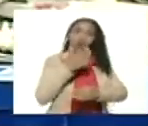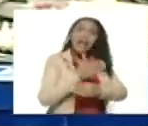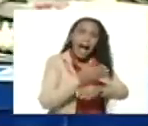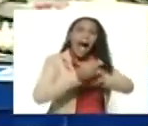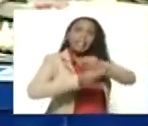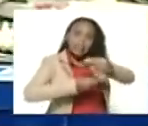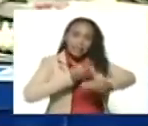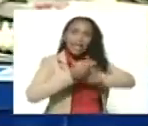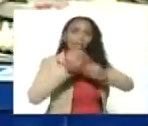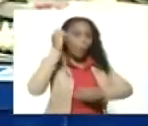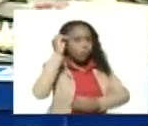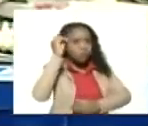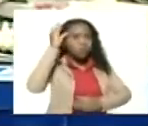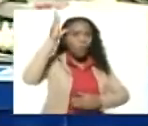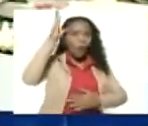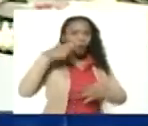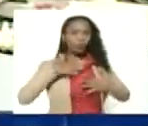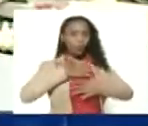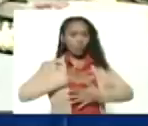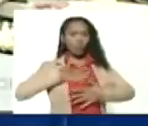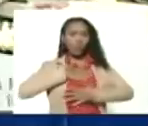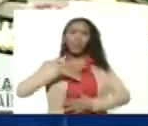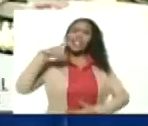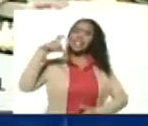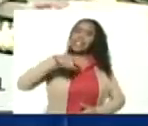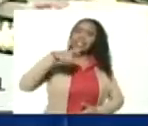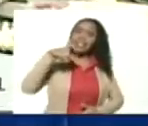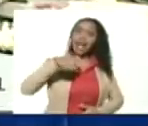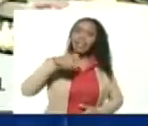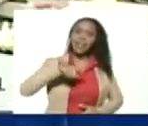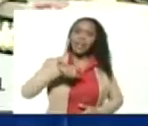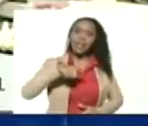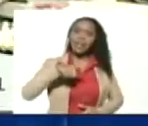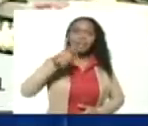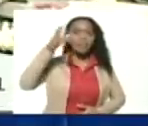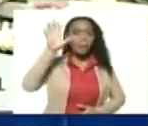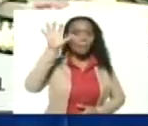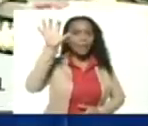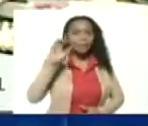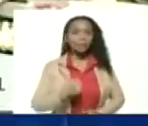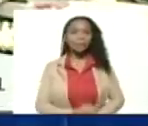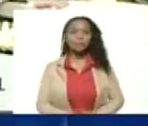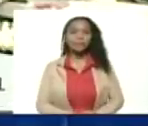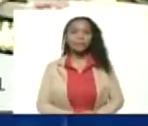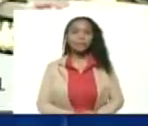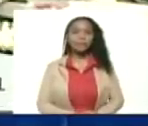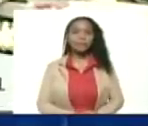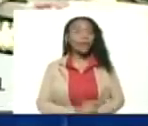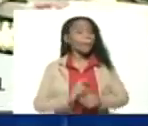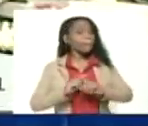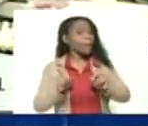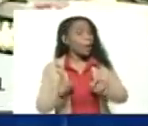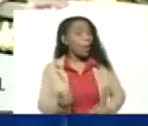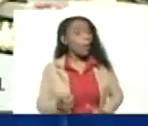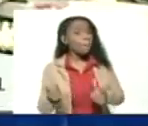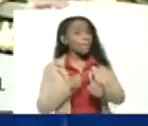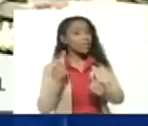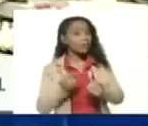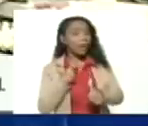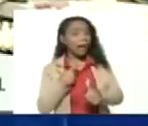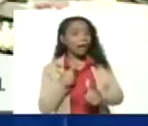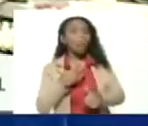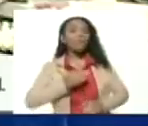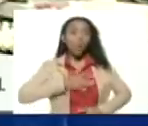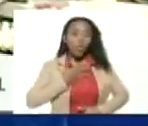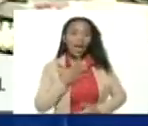generando la capacidad de satisfacer las necesidades del país, pero fundamentalmente poder